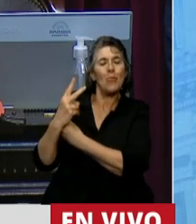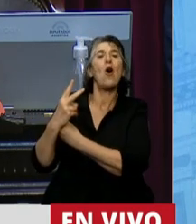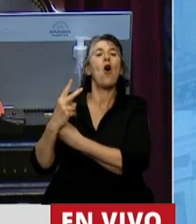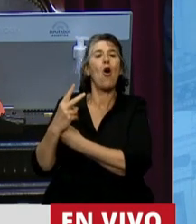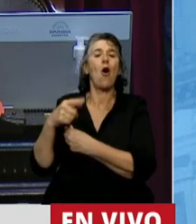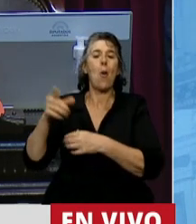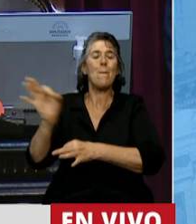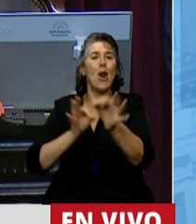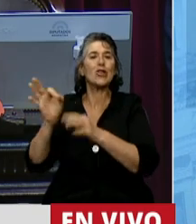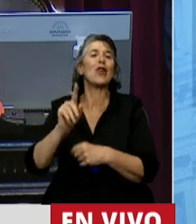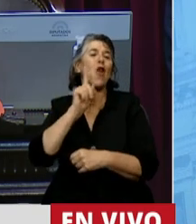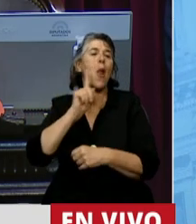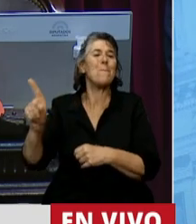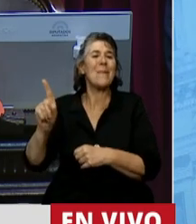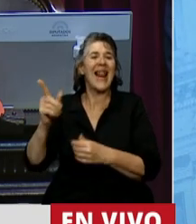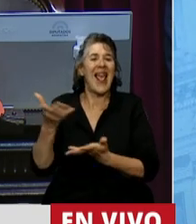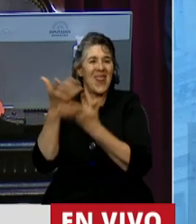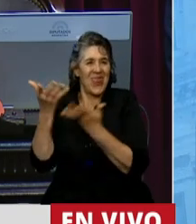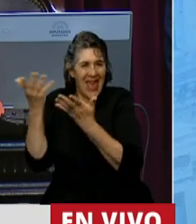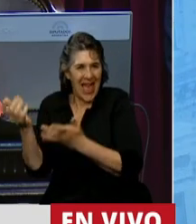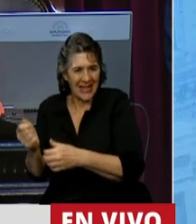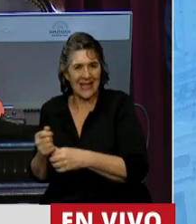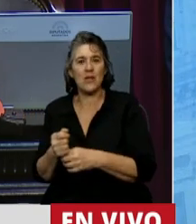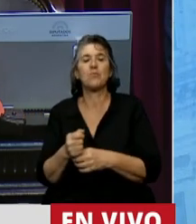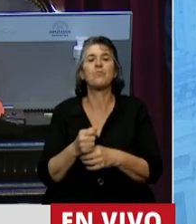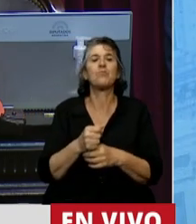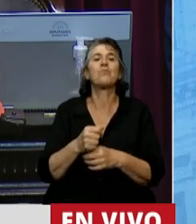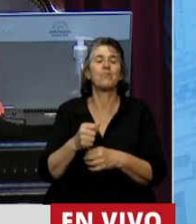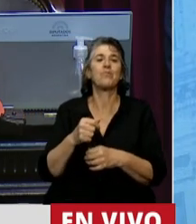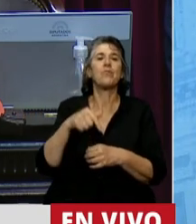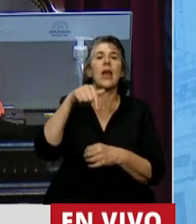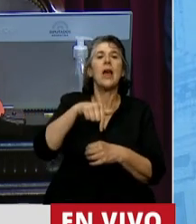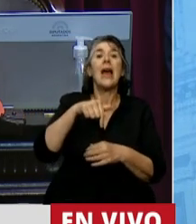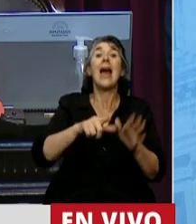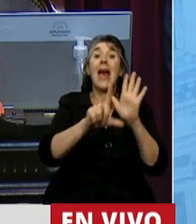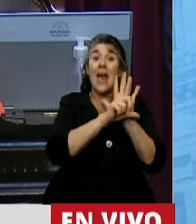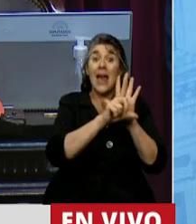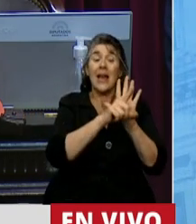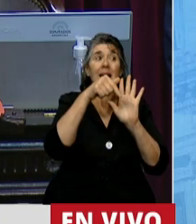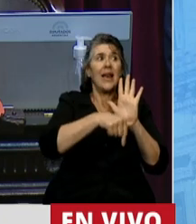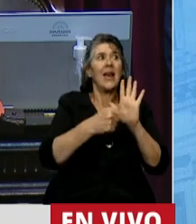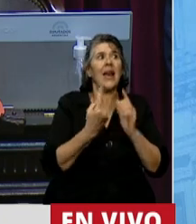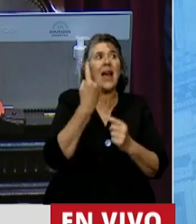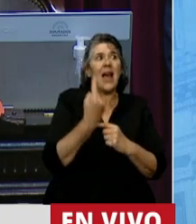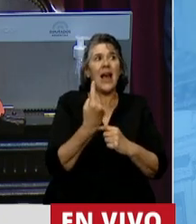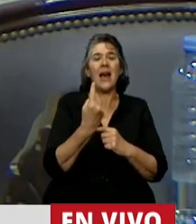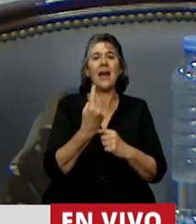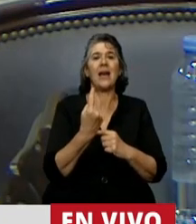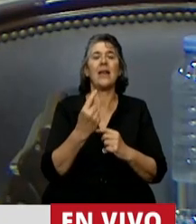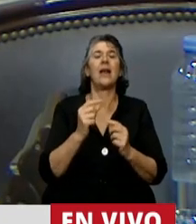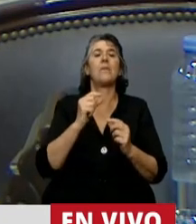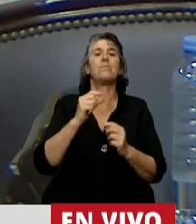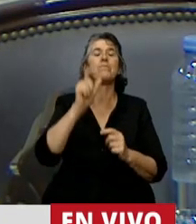será obligatorio, será legal. Cada persona va a poder vivir conforme a sus